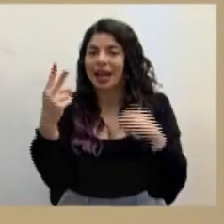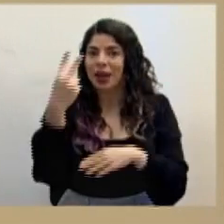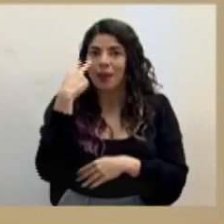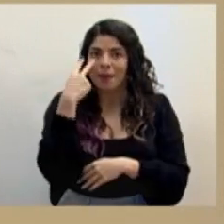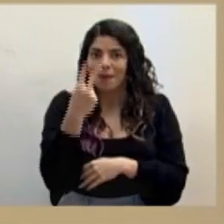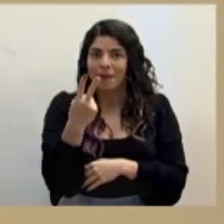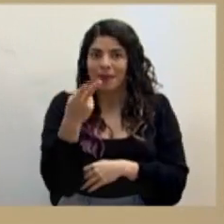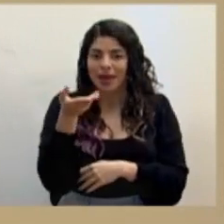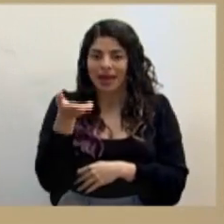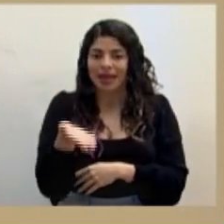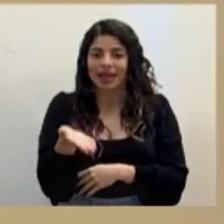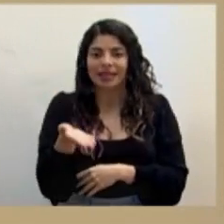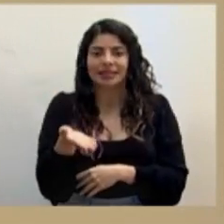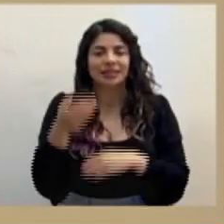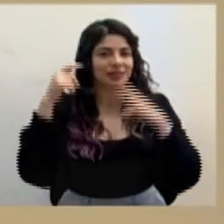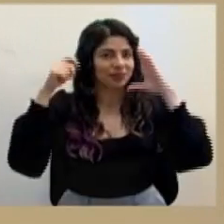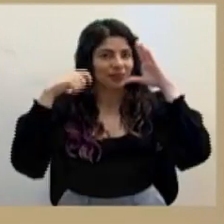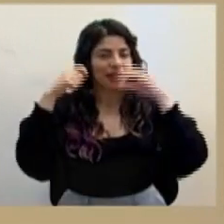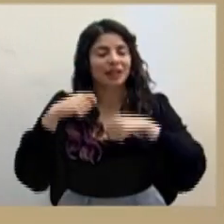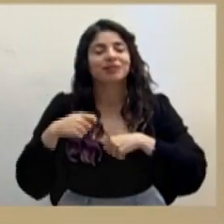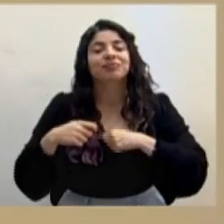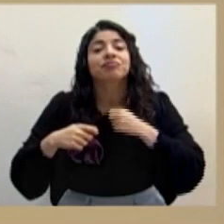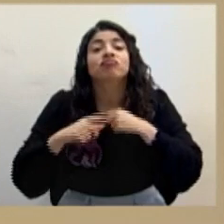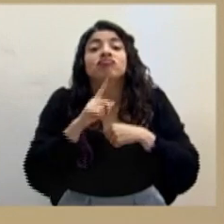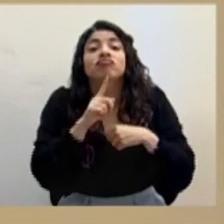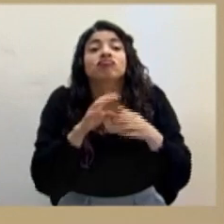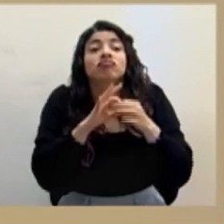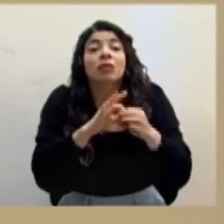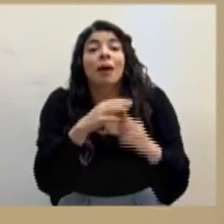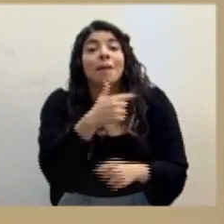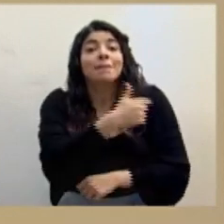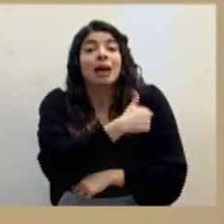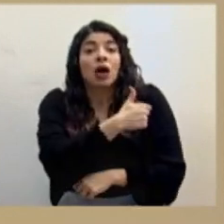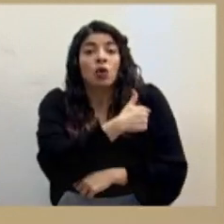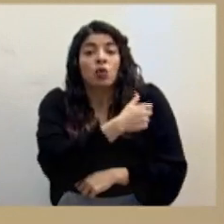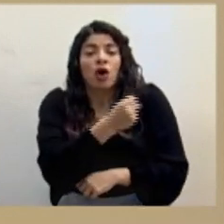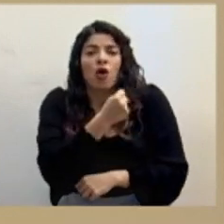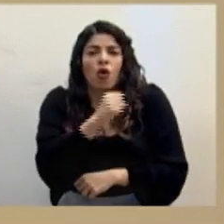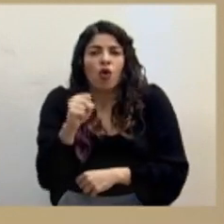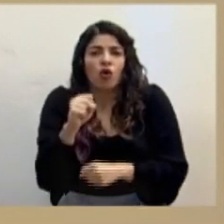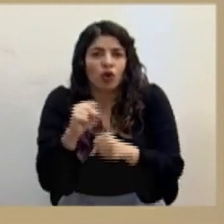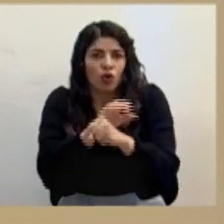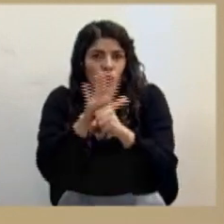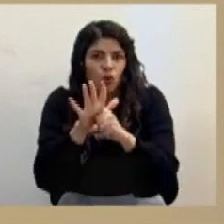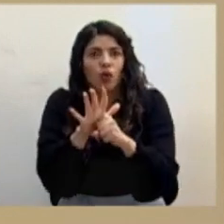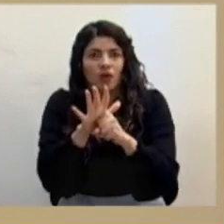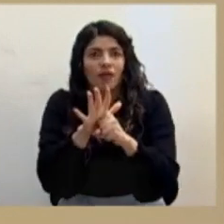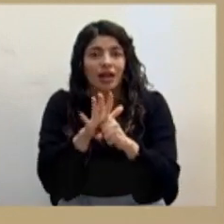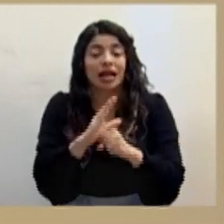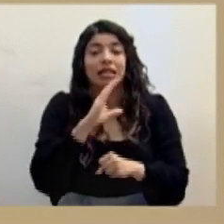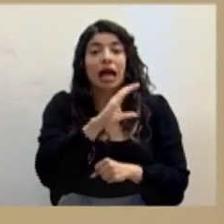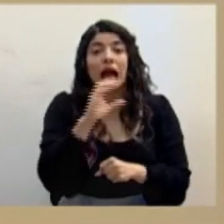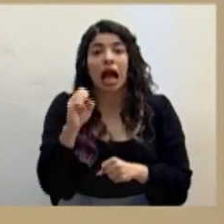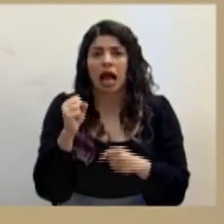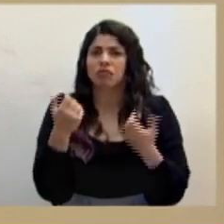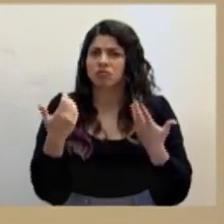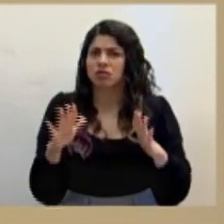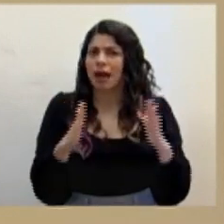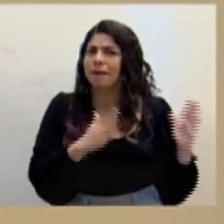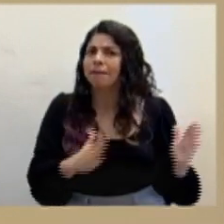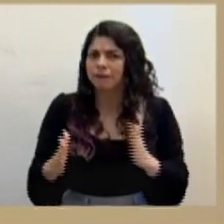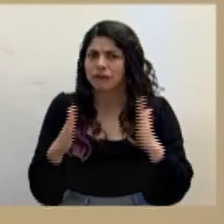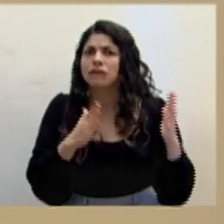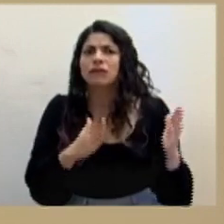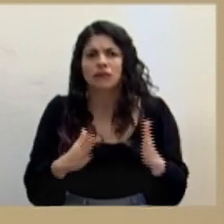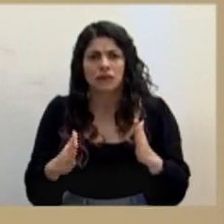viendo pues esta transmisión. En relación a la vacunación contra coronavirus, la Caja está preparada y está